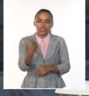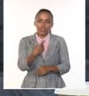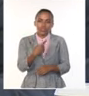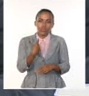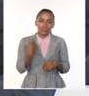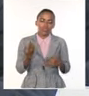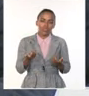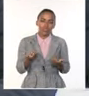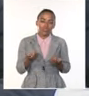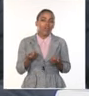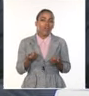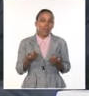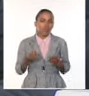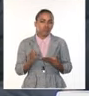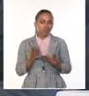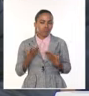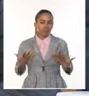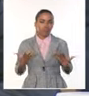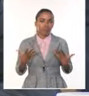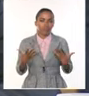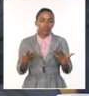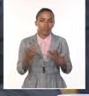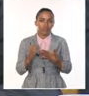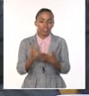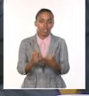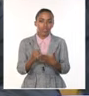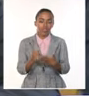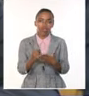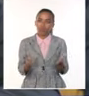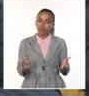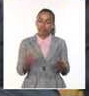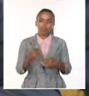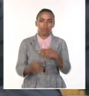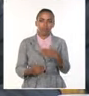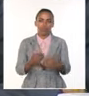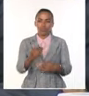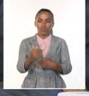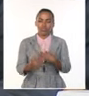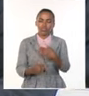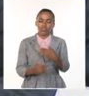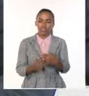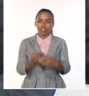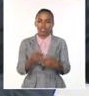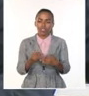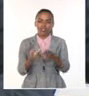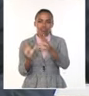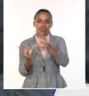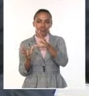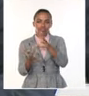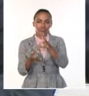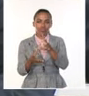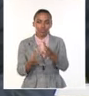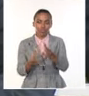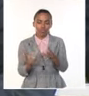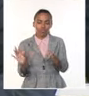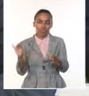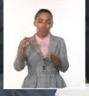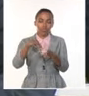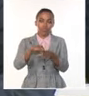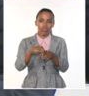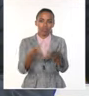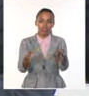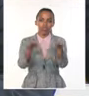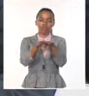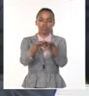contribuir al proceso de formación de un nuevo orden mundial más justo, inclusivo y equitativo.